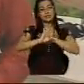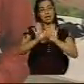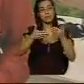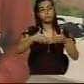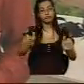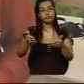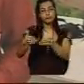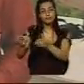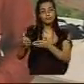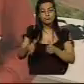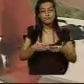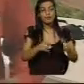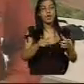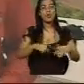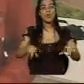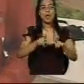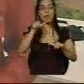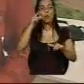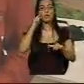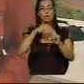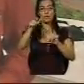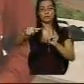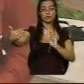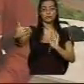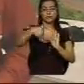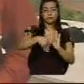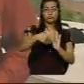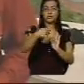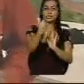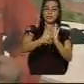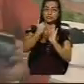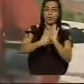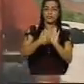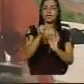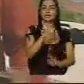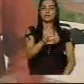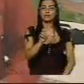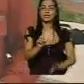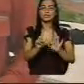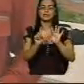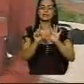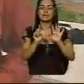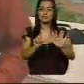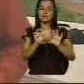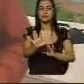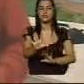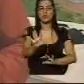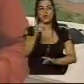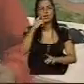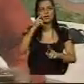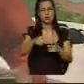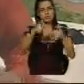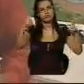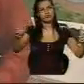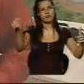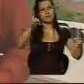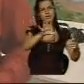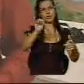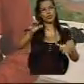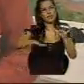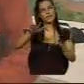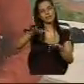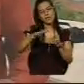estos diversos centros educativos, que se van a prestar a 365 por ahora y se extenderán a 500 aproximadamente, de acuerdo a lo que